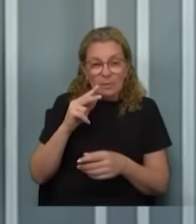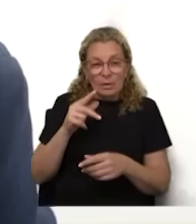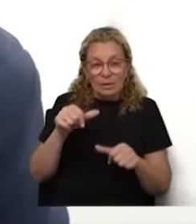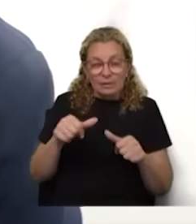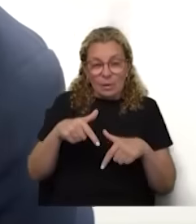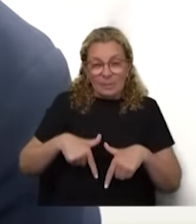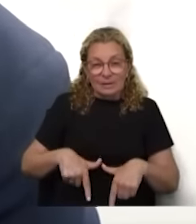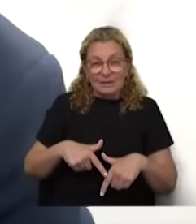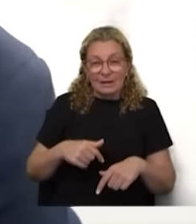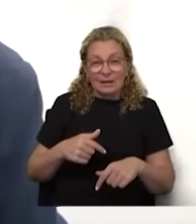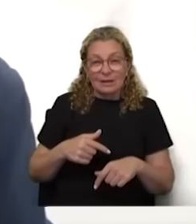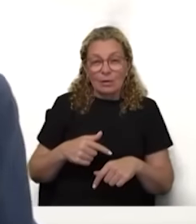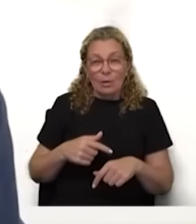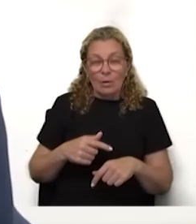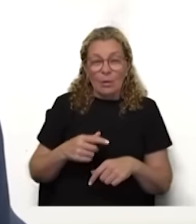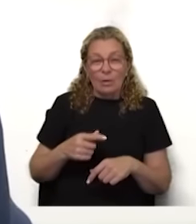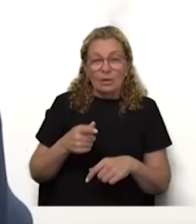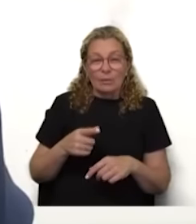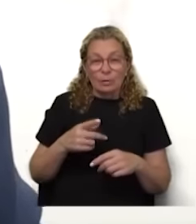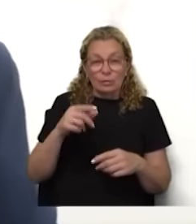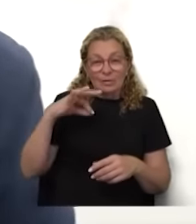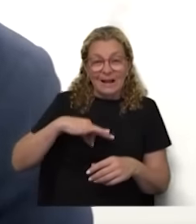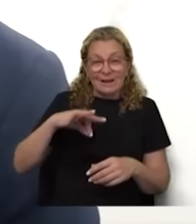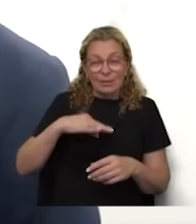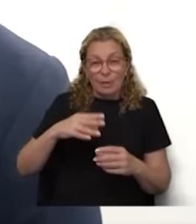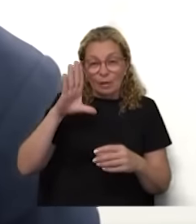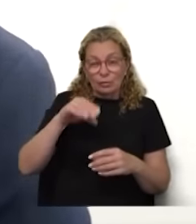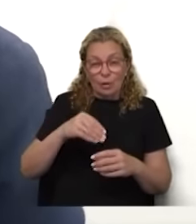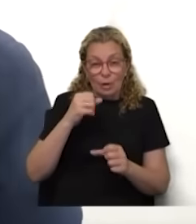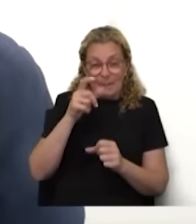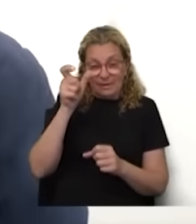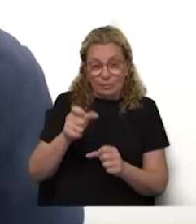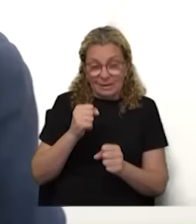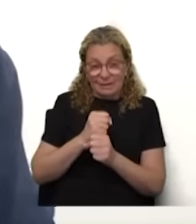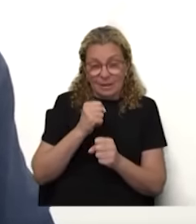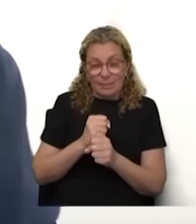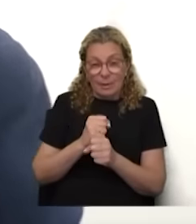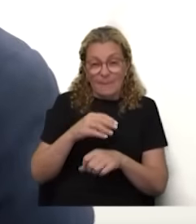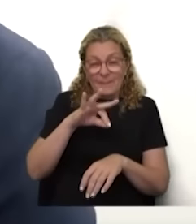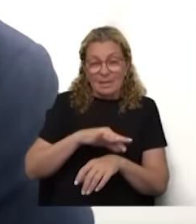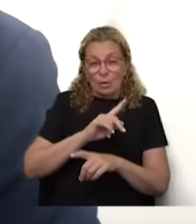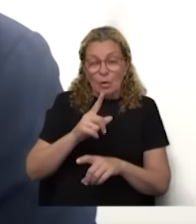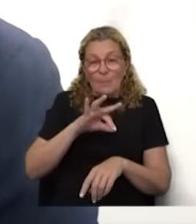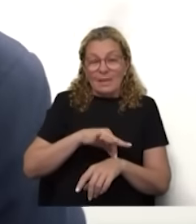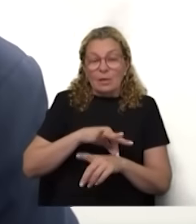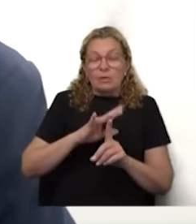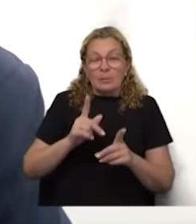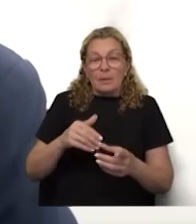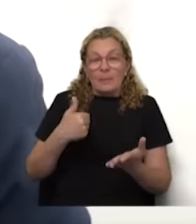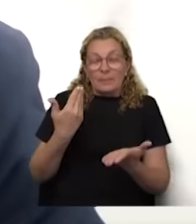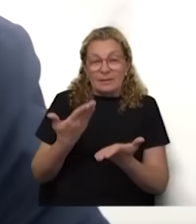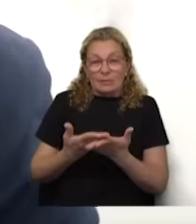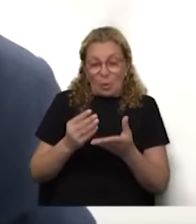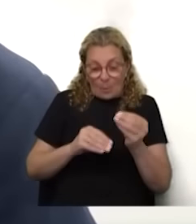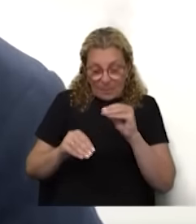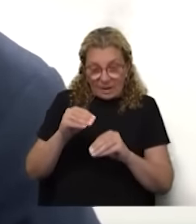este proceso la institución Hoy está al día con todo el pago de salarios y averes a todos los funcionarios ya sea médicos y no médicos e inclusive se presentó un plan un